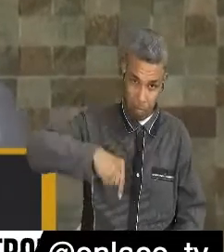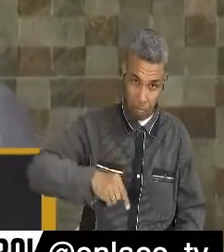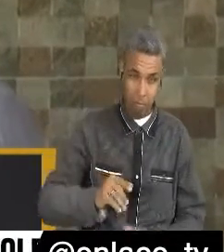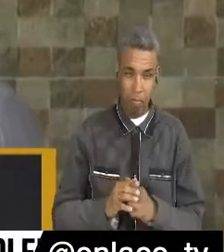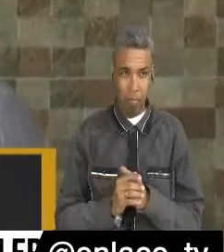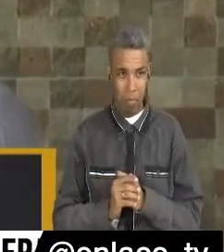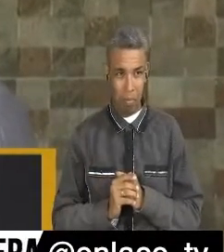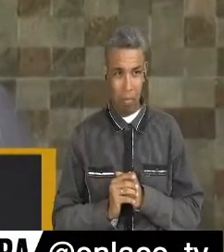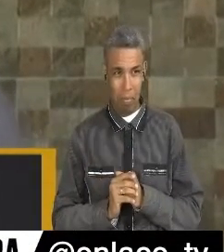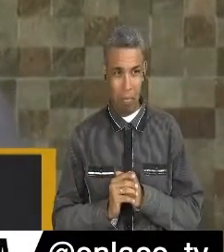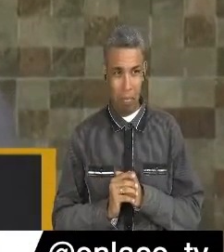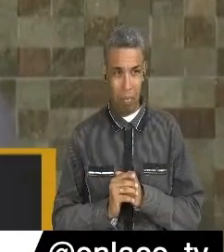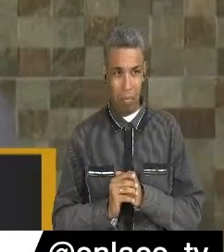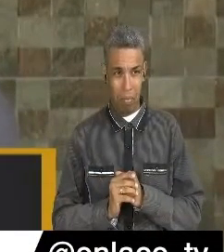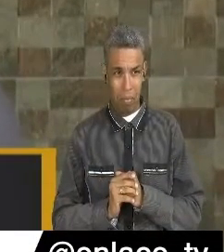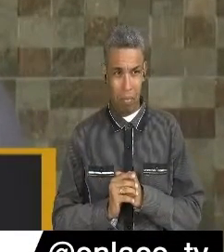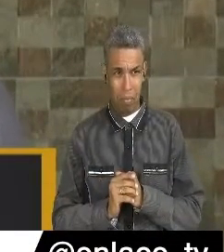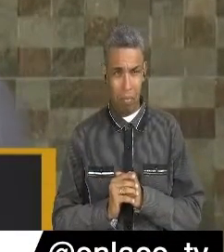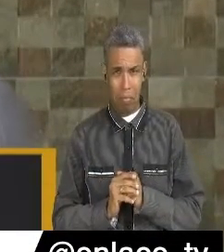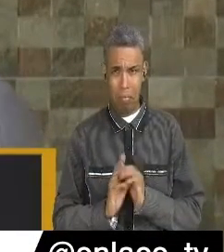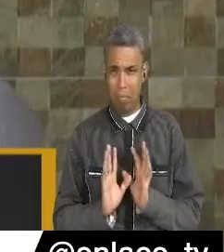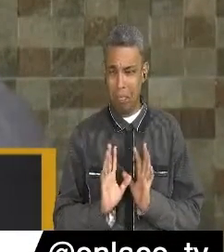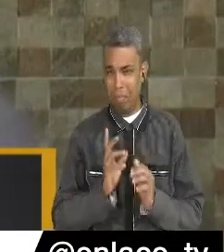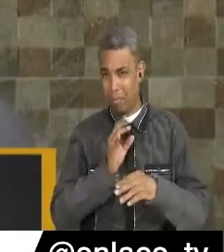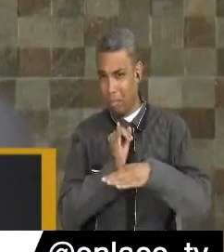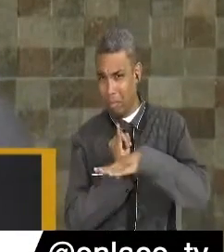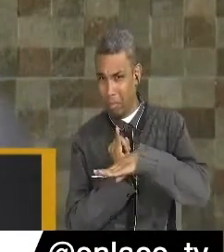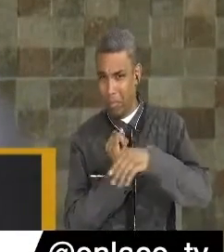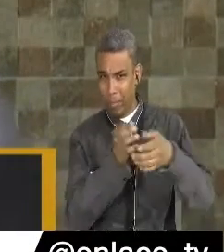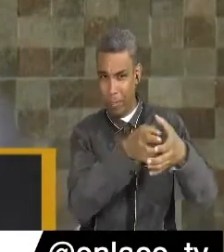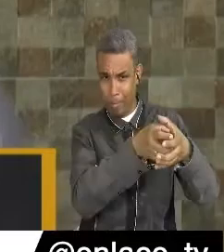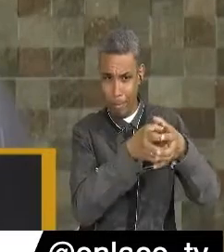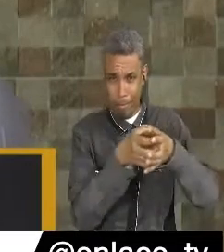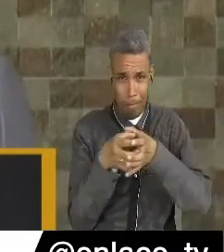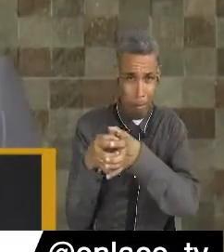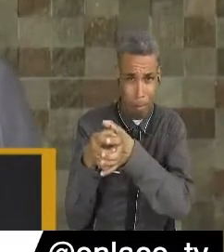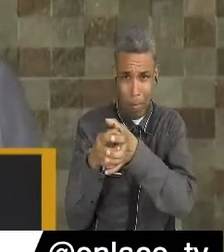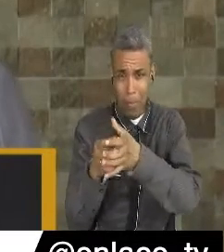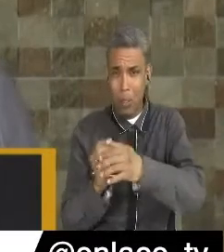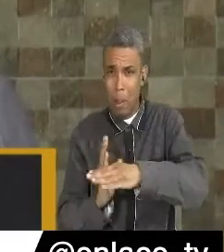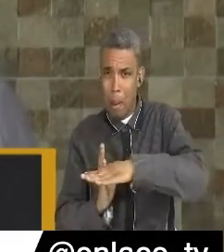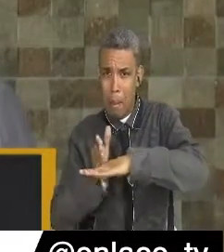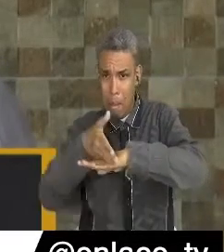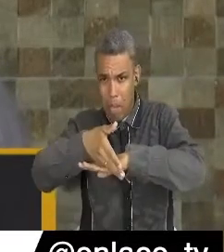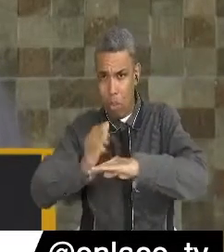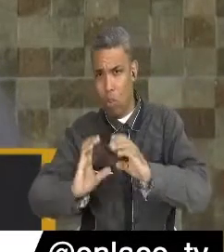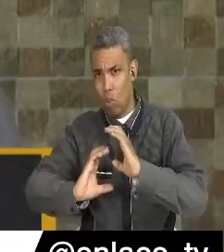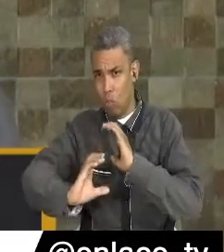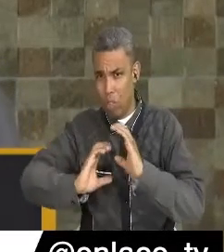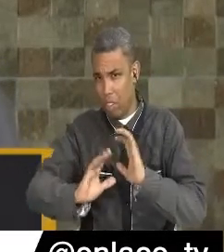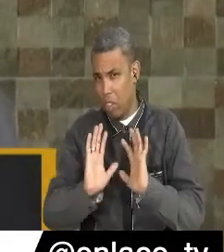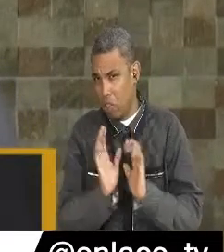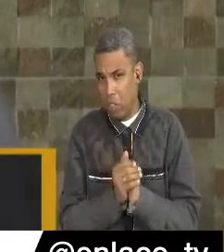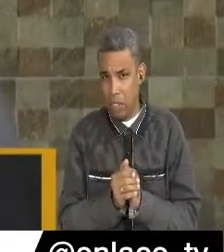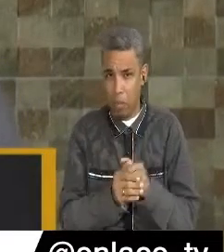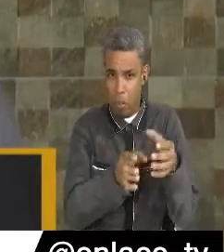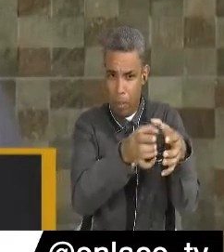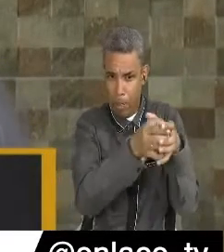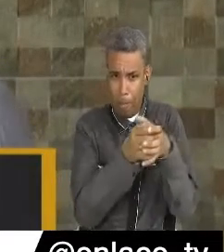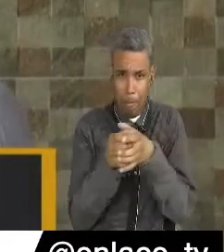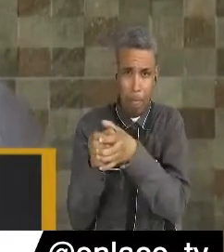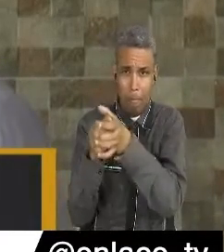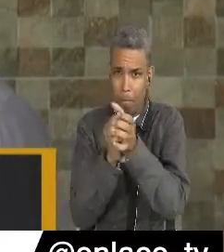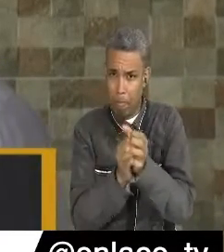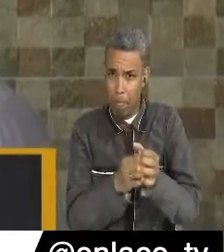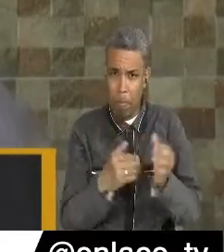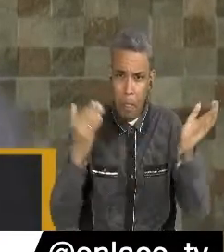las entidades estratégicas, con el sector privado, con los medios de comunicación, con los beneficiarios, podernos llevar de una